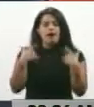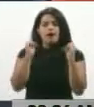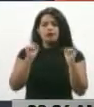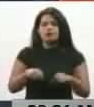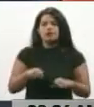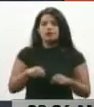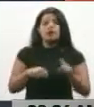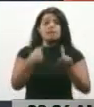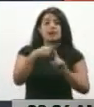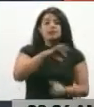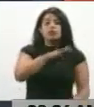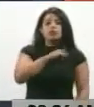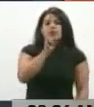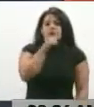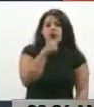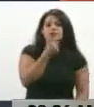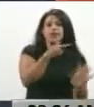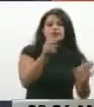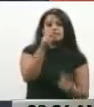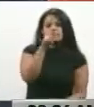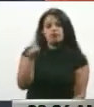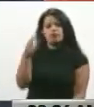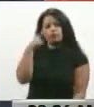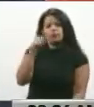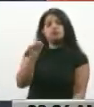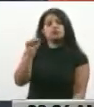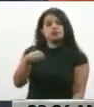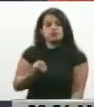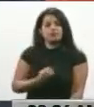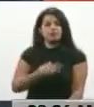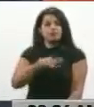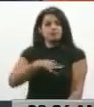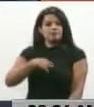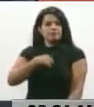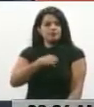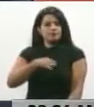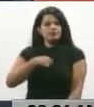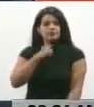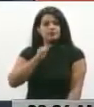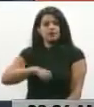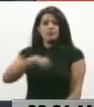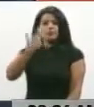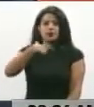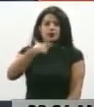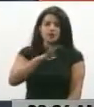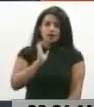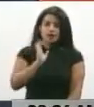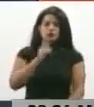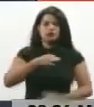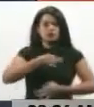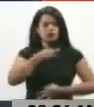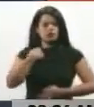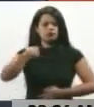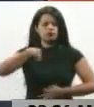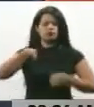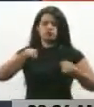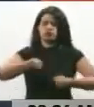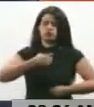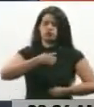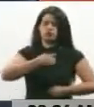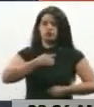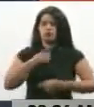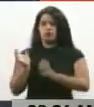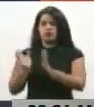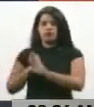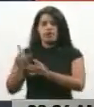señores con 70 años que yo nunca pensaría que iba a encontrarme un señor serio, en el sentido, digo, me refiero con su corbata y su chaqueta, y su señora con su